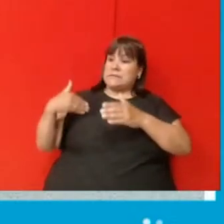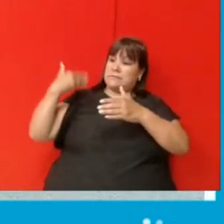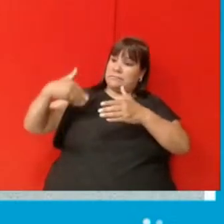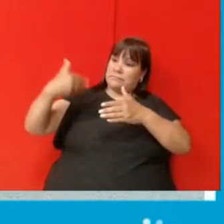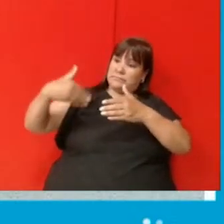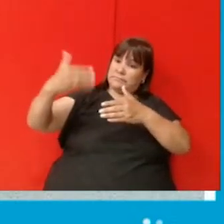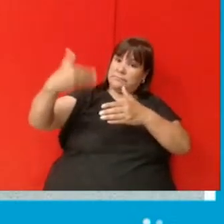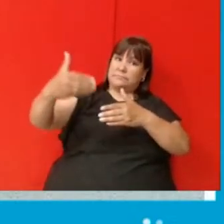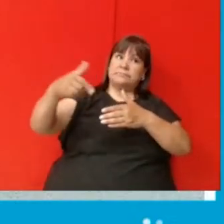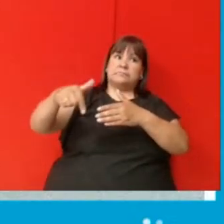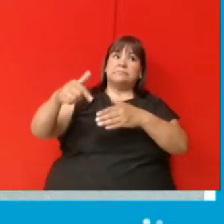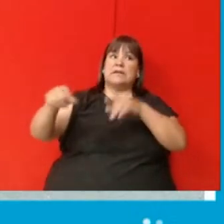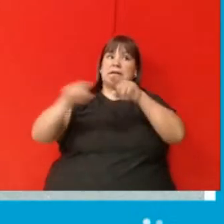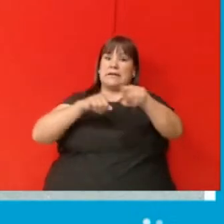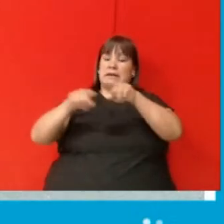una carrera